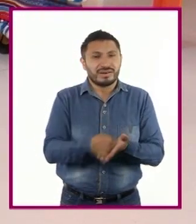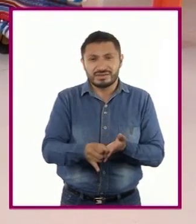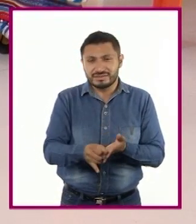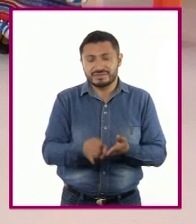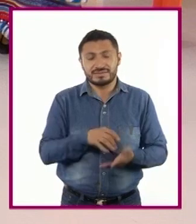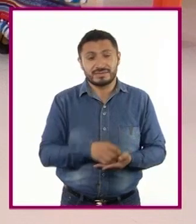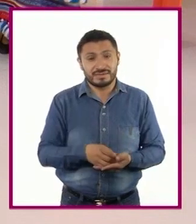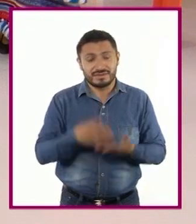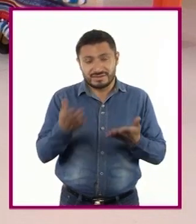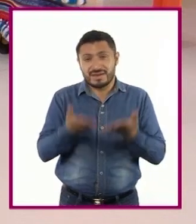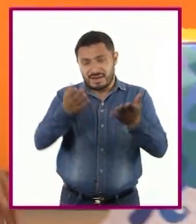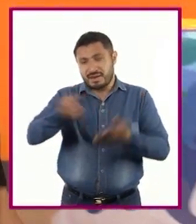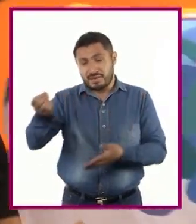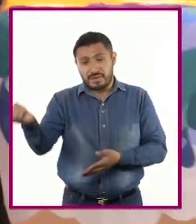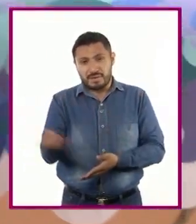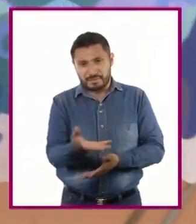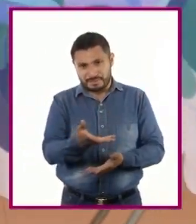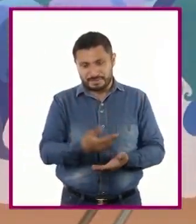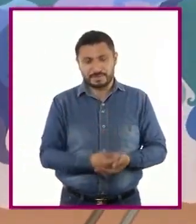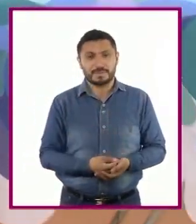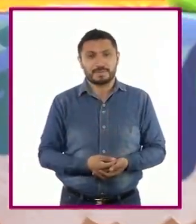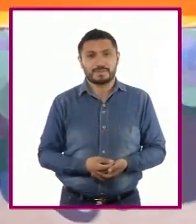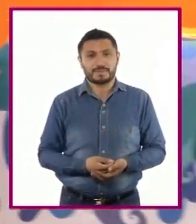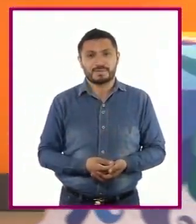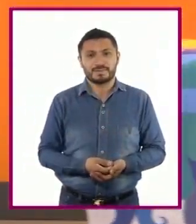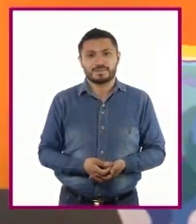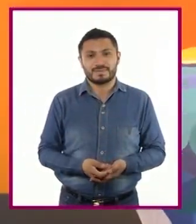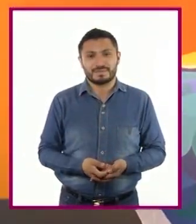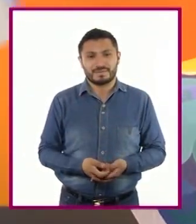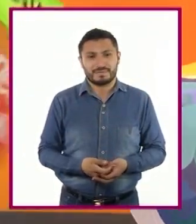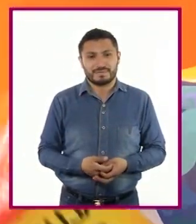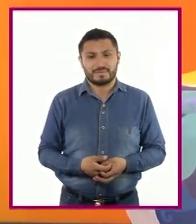Y vamos con la pirinola otra vez.